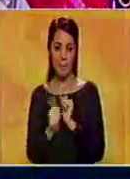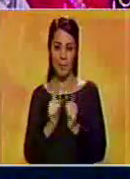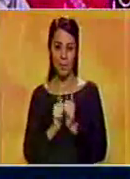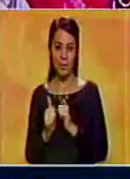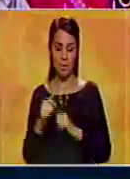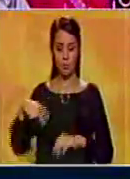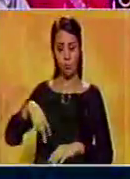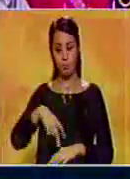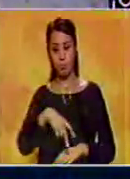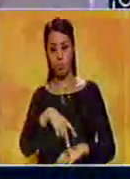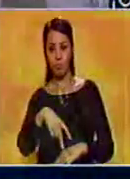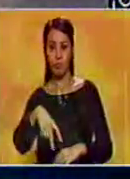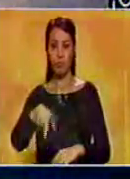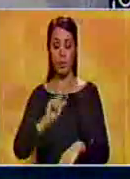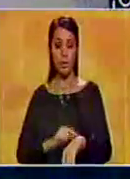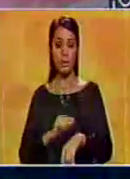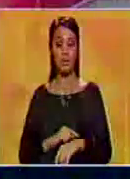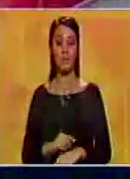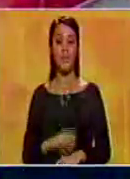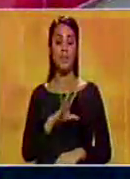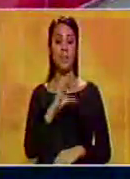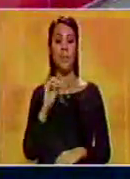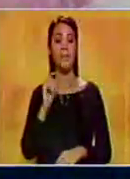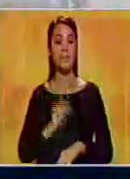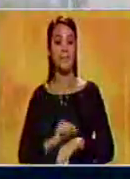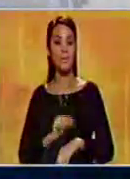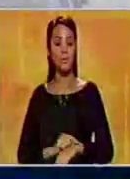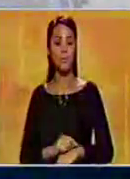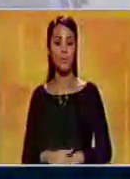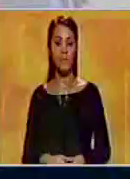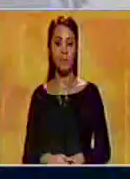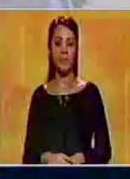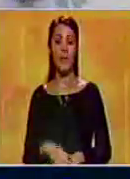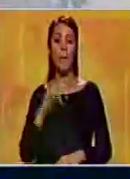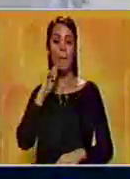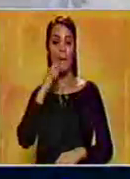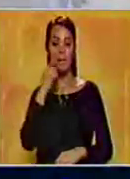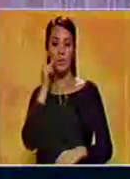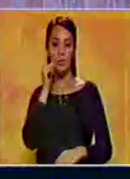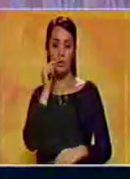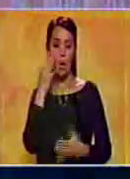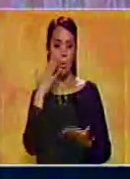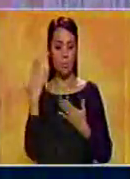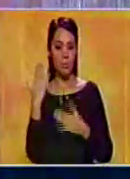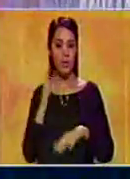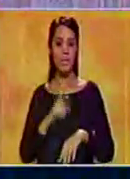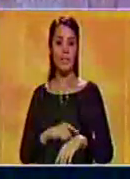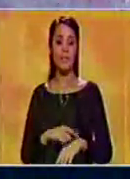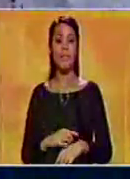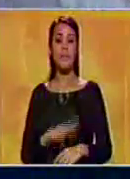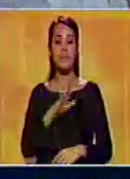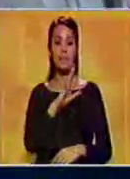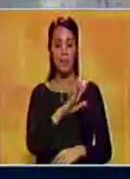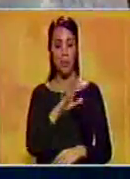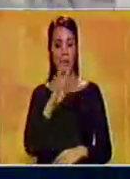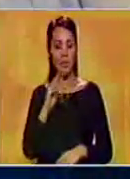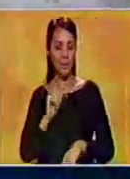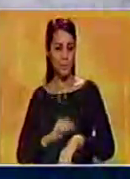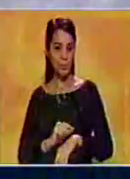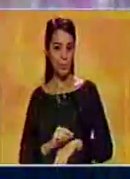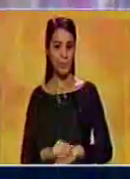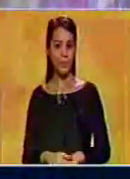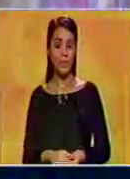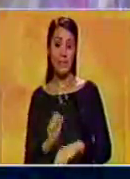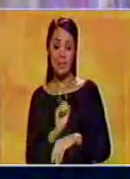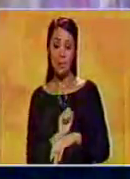recorrido en 50 segundos con 2 centésimas. El segundo lugar fue para el ruso Nikita Tregubov a 54 centésimas de segundo, mientras que